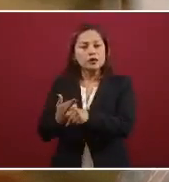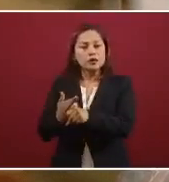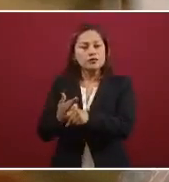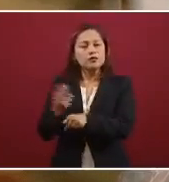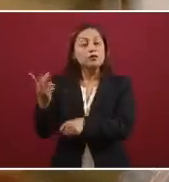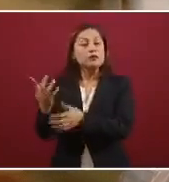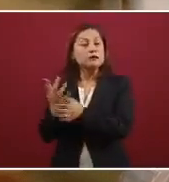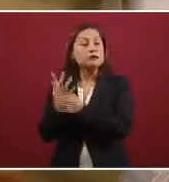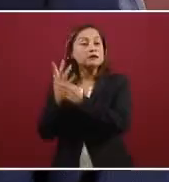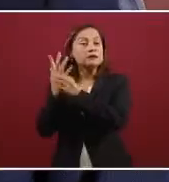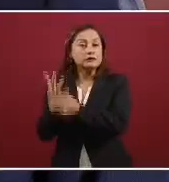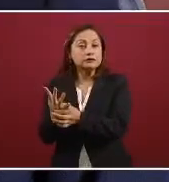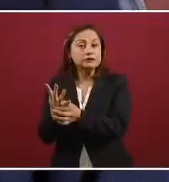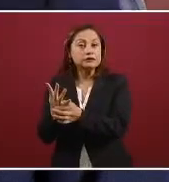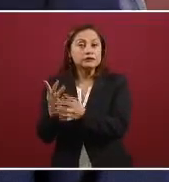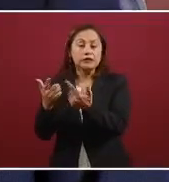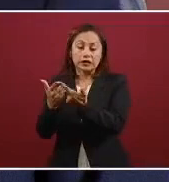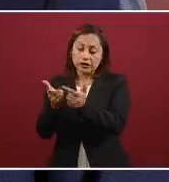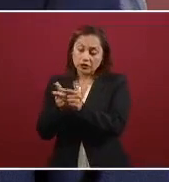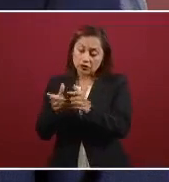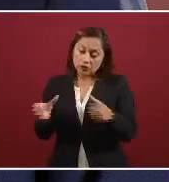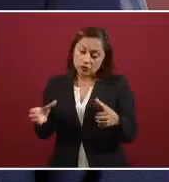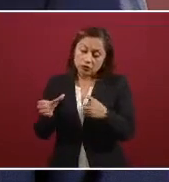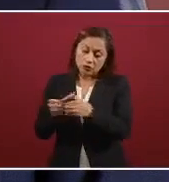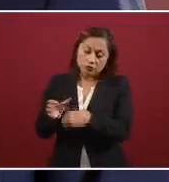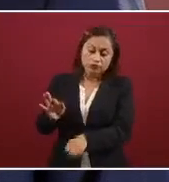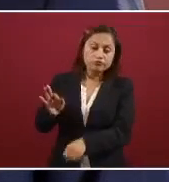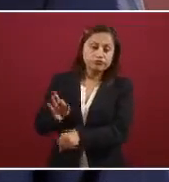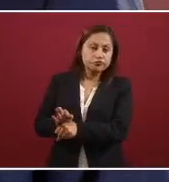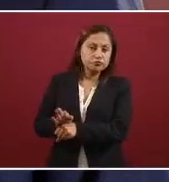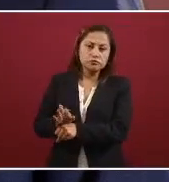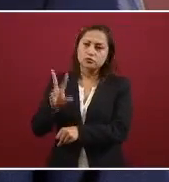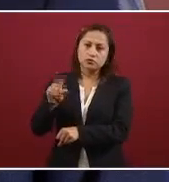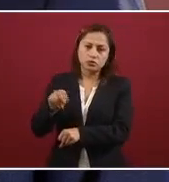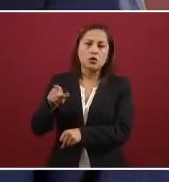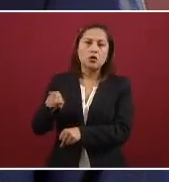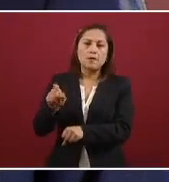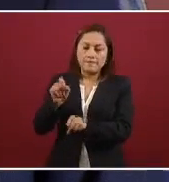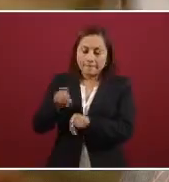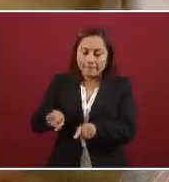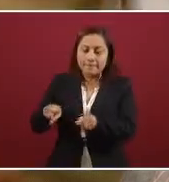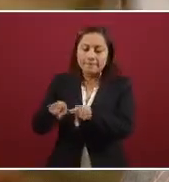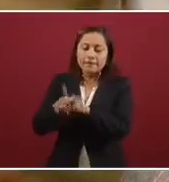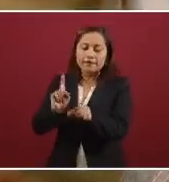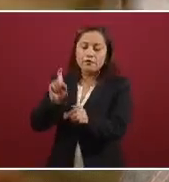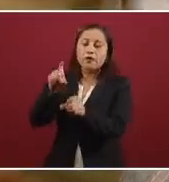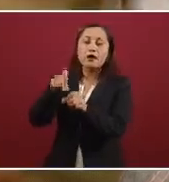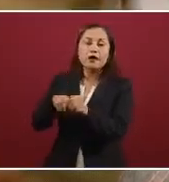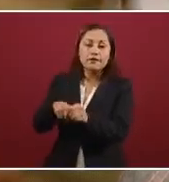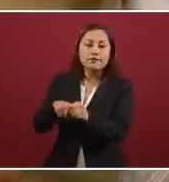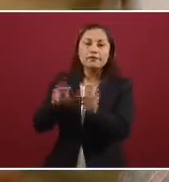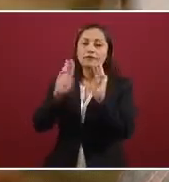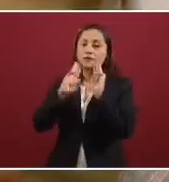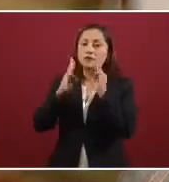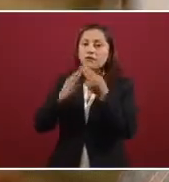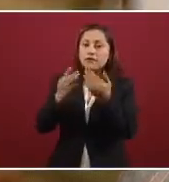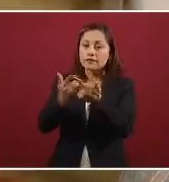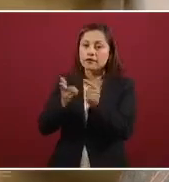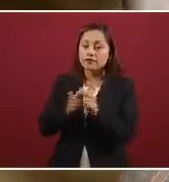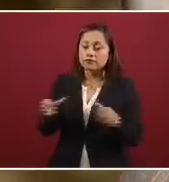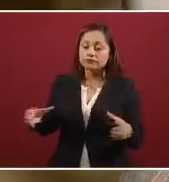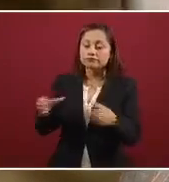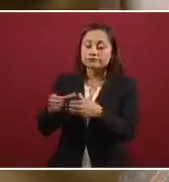son grupos que trabajan con el crimen organizado, pero que se disfrazan de autodefensas.